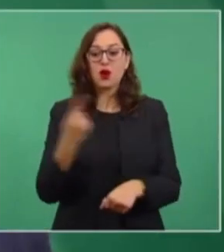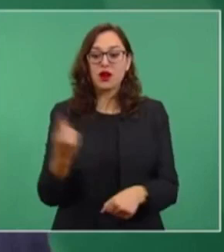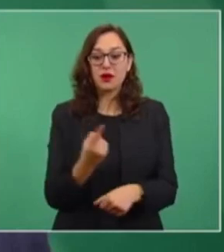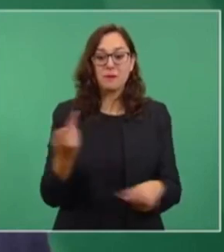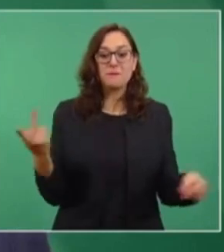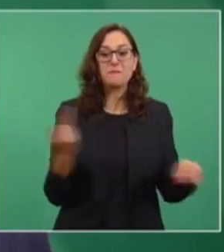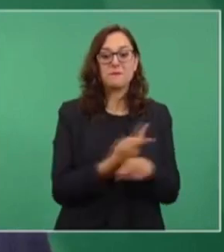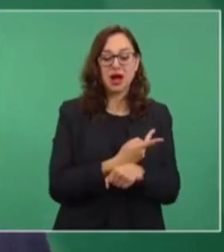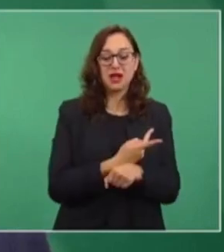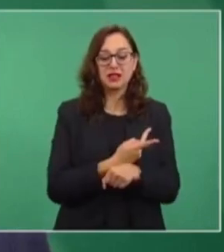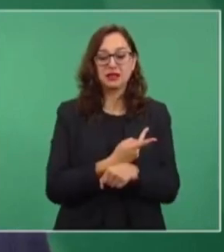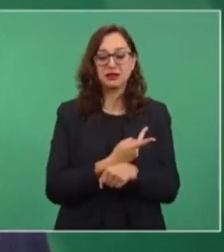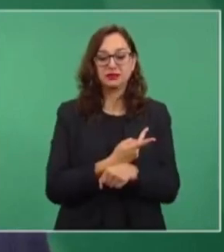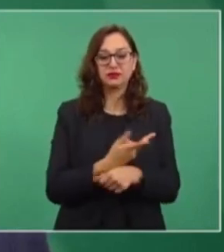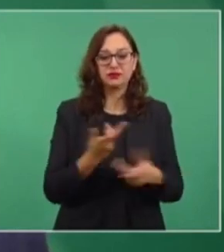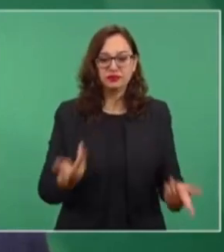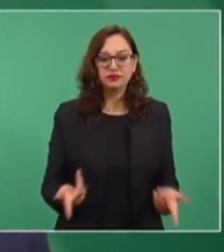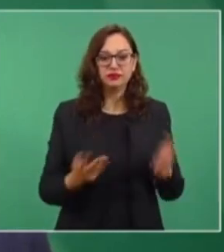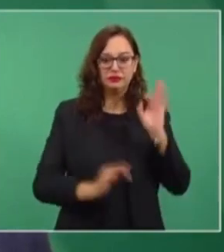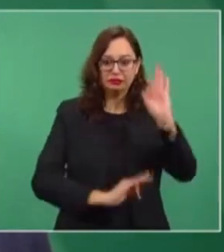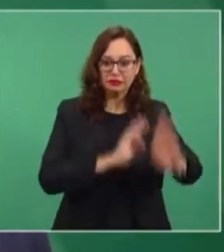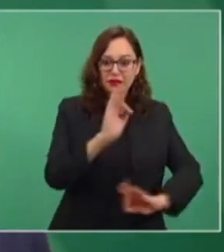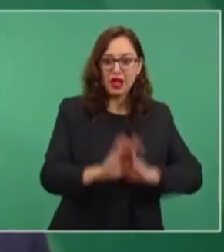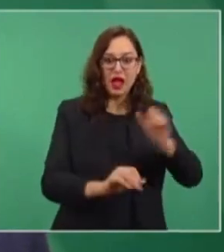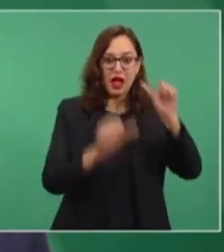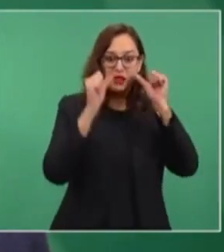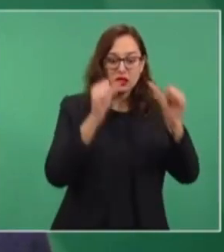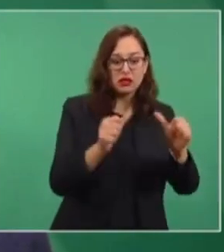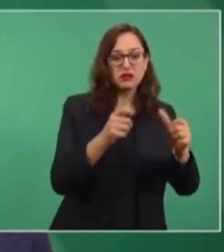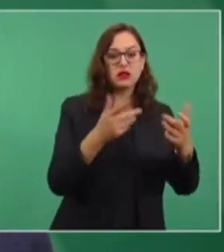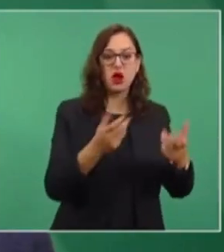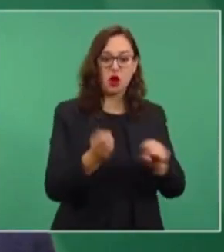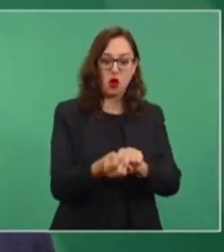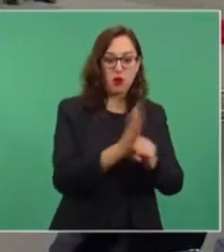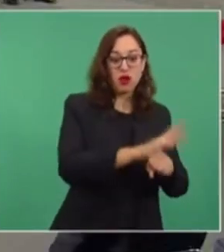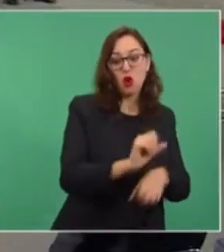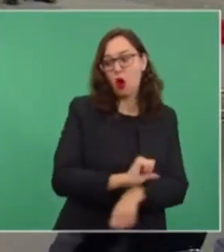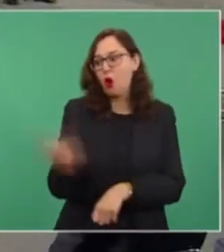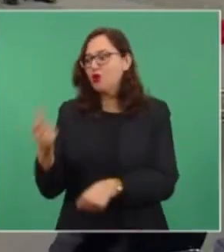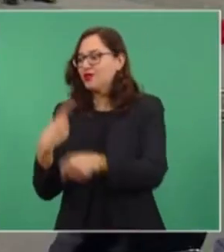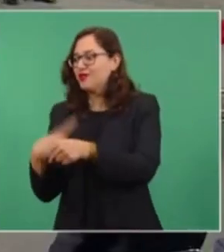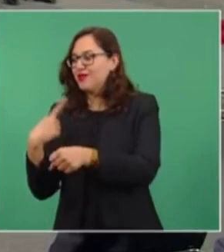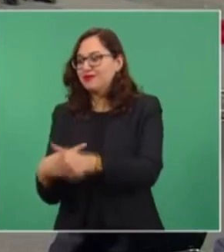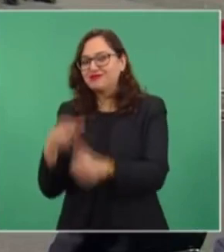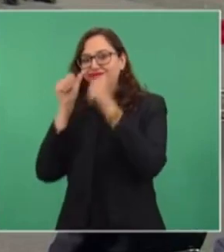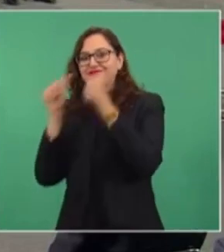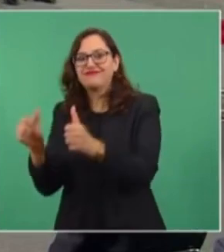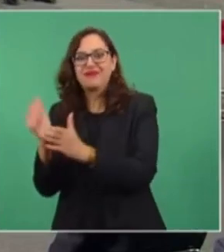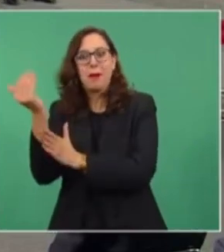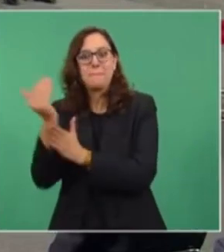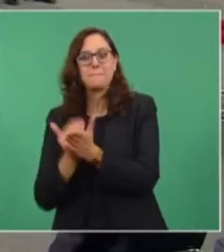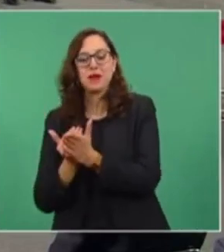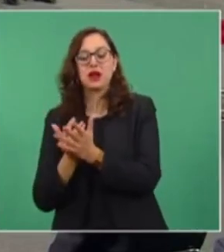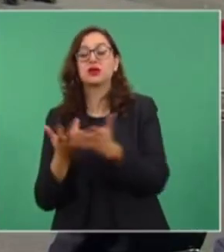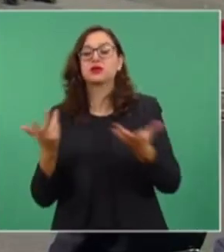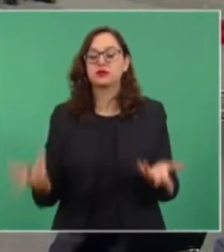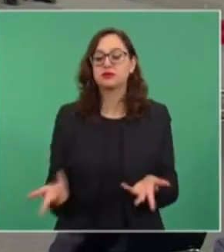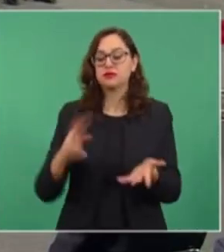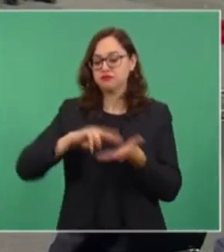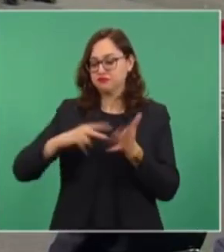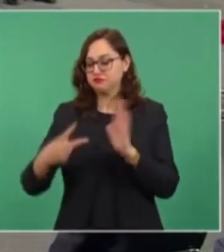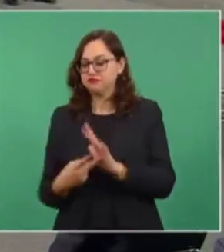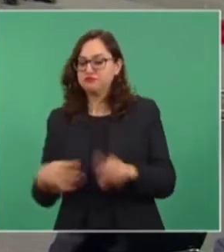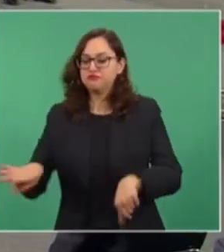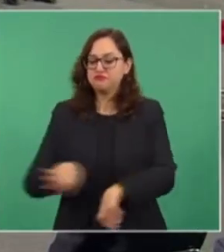capacidad limitada para atender a pacientes con diferentes padecimientos. Los arquitectos, urbanistas e ingenieros